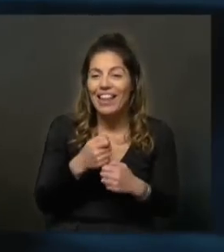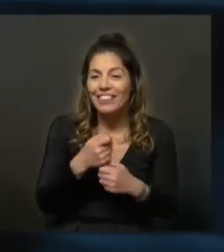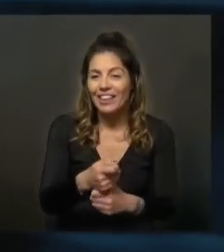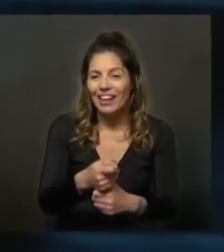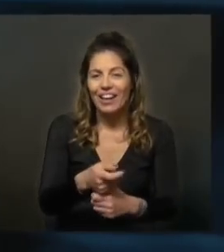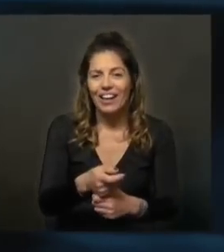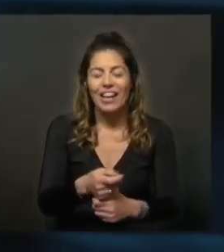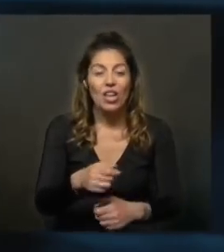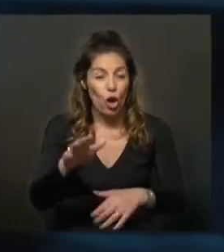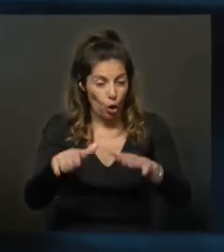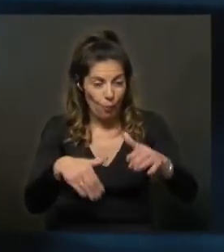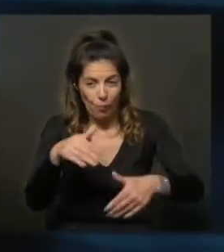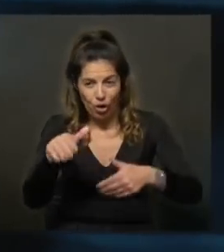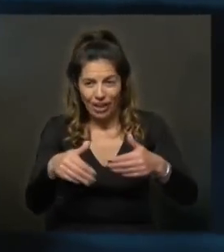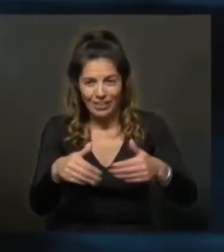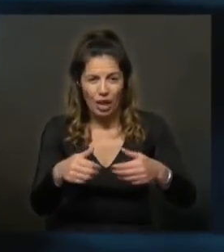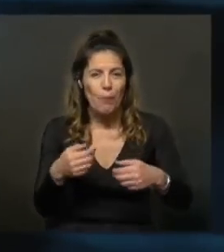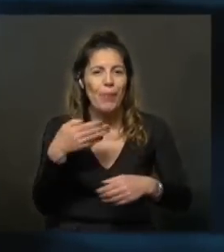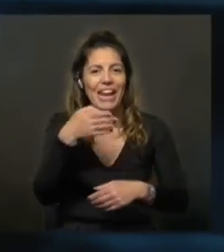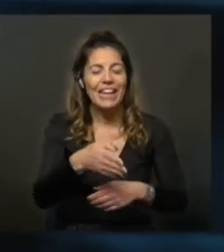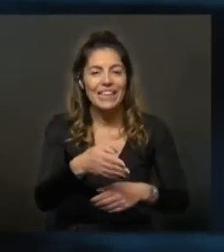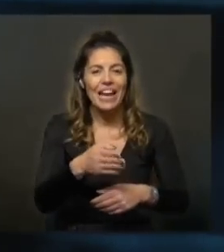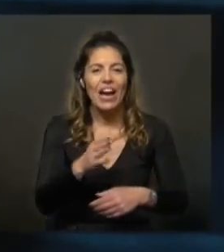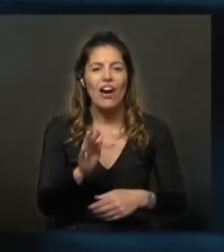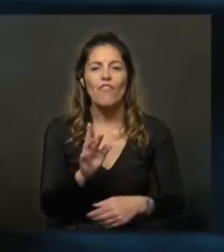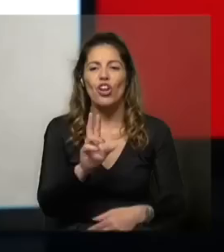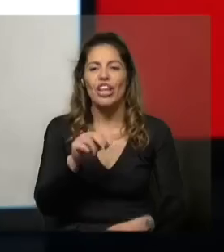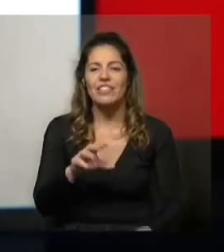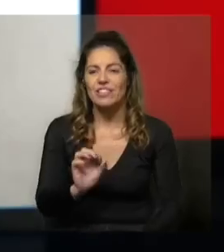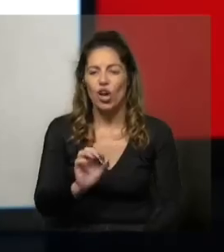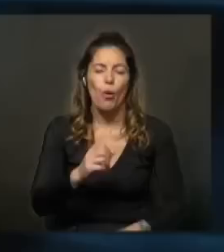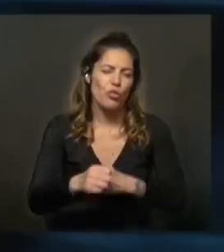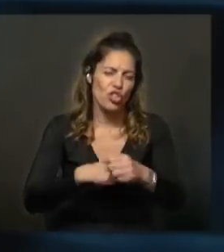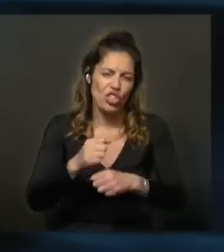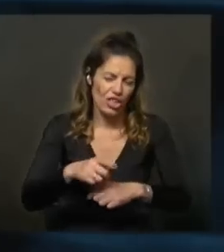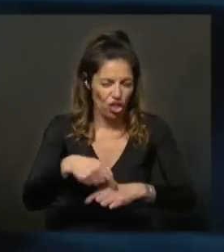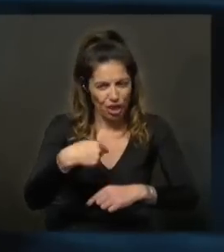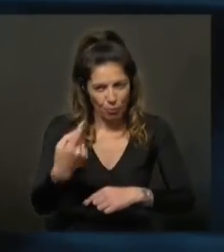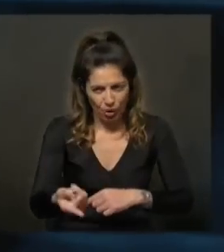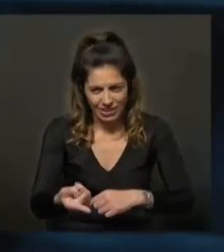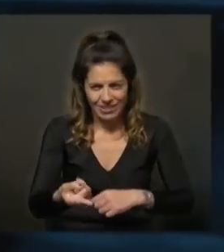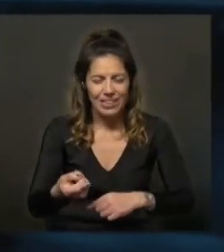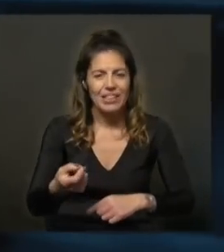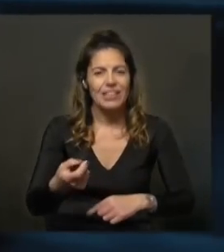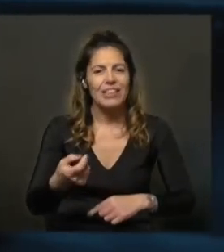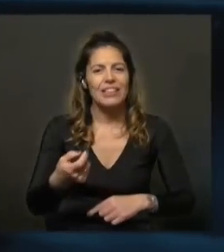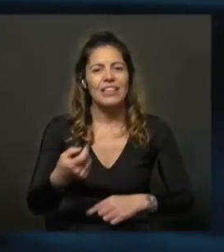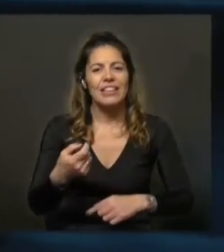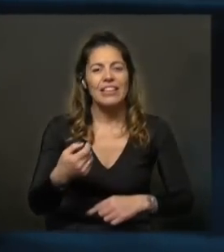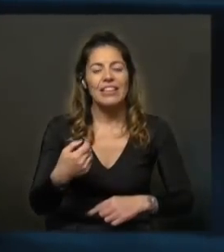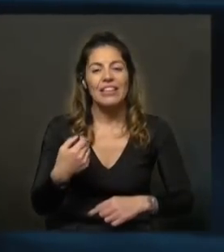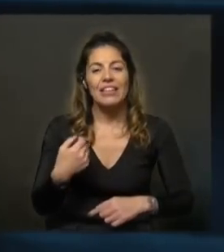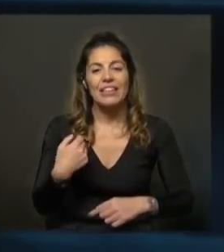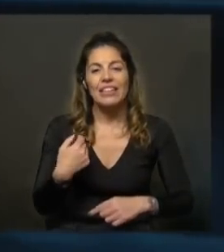nos convocan para ir a los florencios muchos años después muchos años después se les ocurre que vamos a